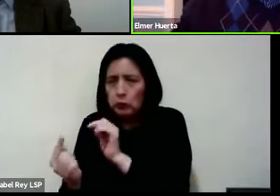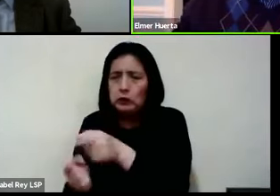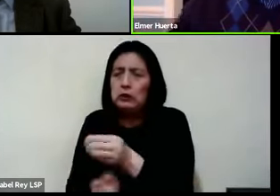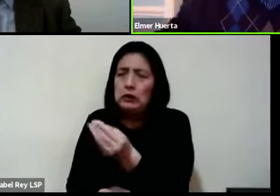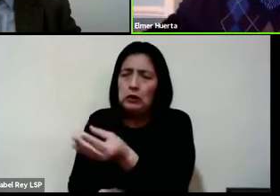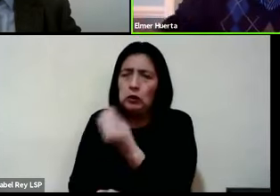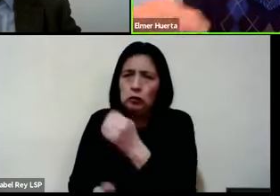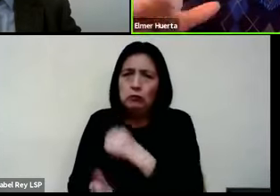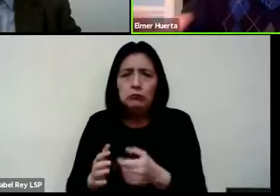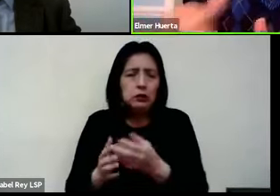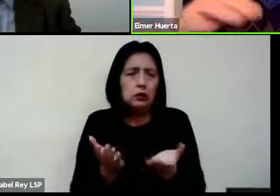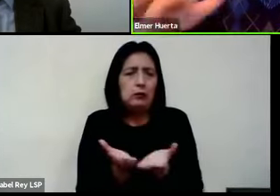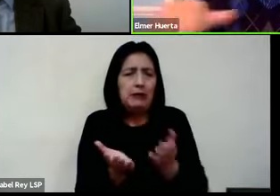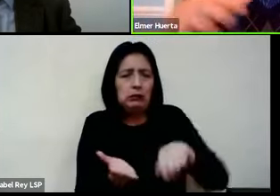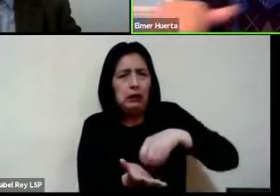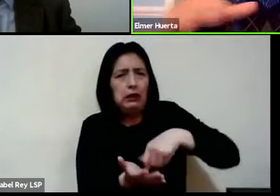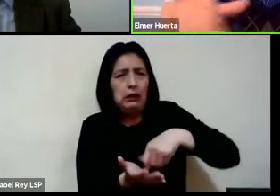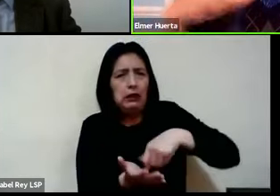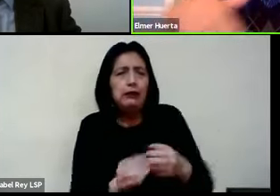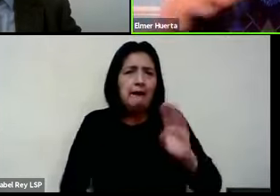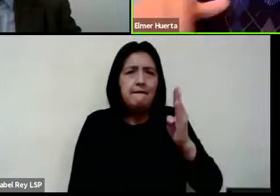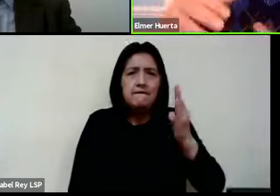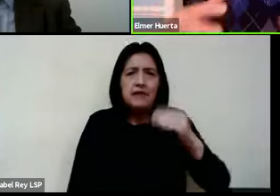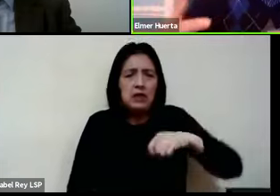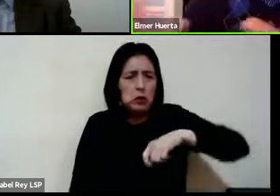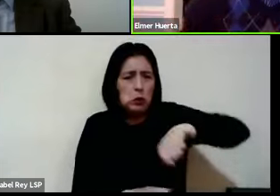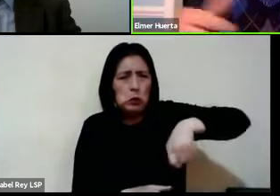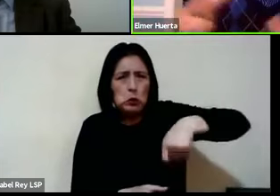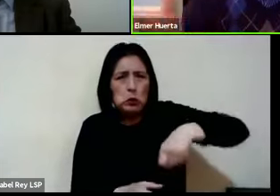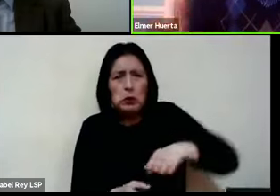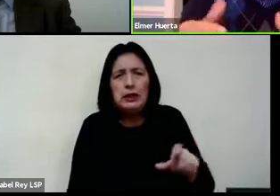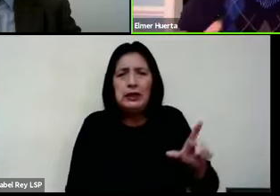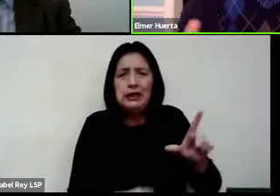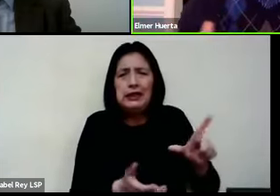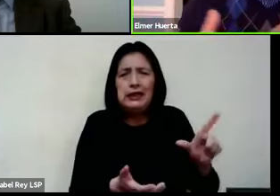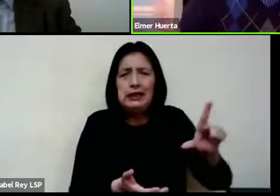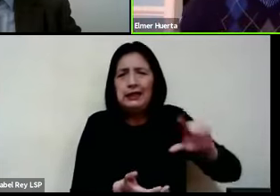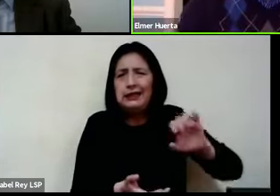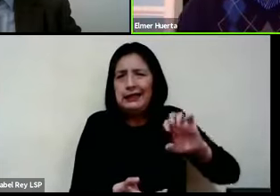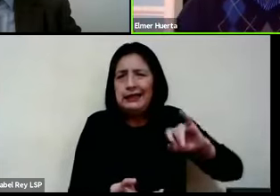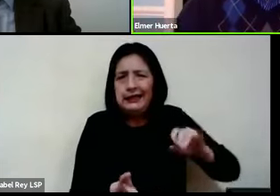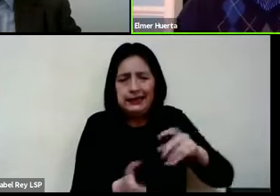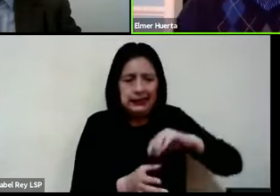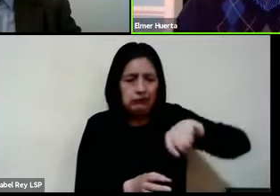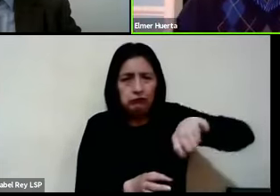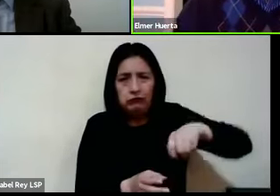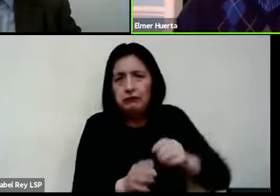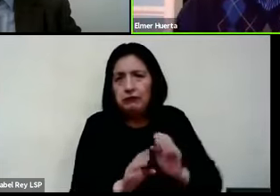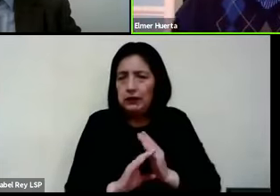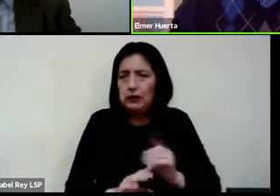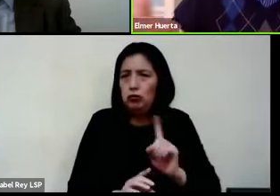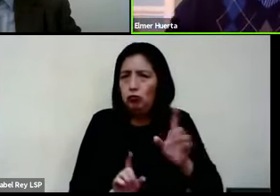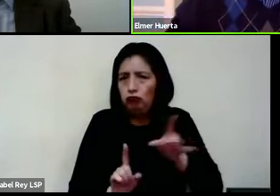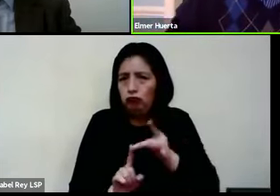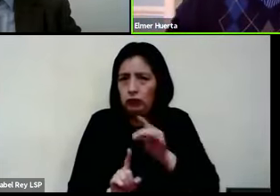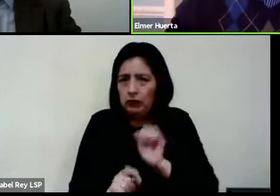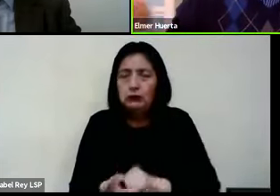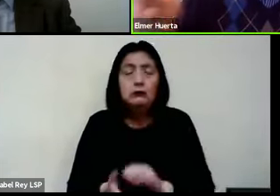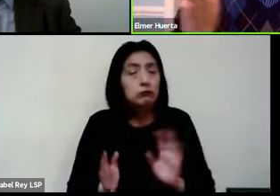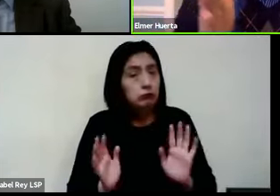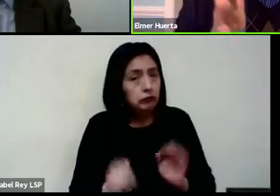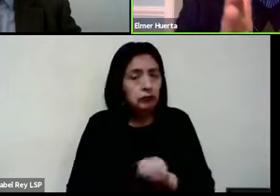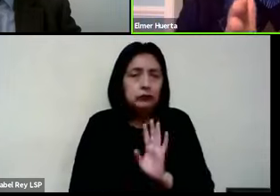se lavan bien los platos, el baño hay que limpiarlo bien con agua, con lejía, cuando la persona está allí, para evitar el contagio. Y